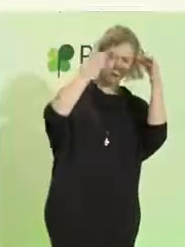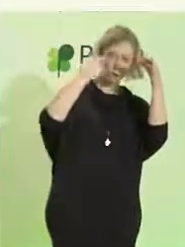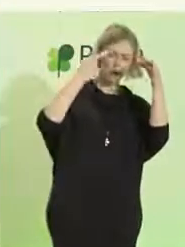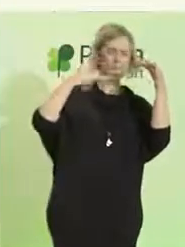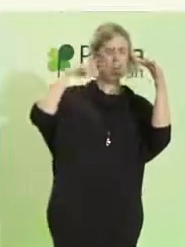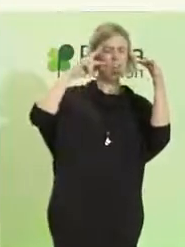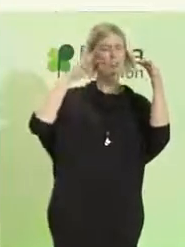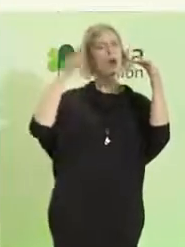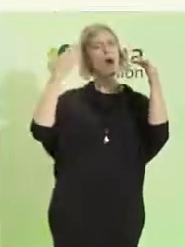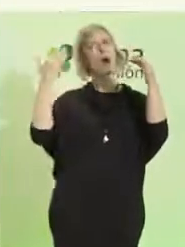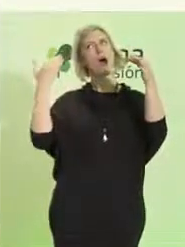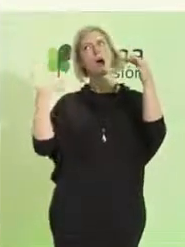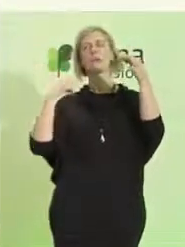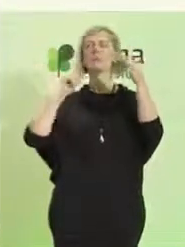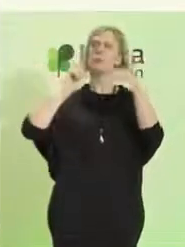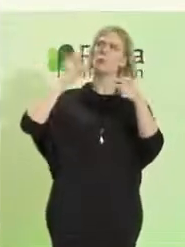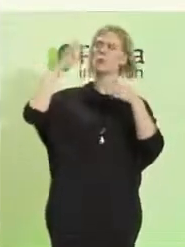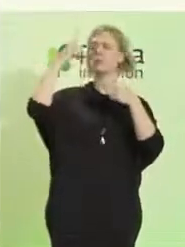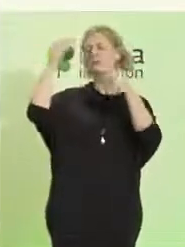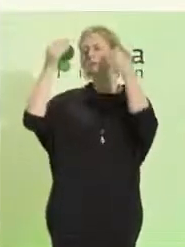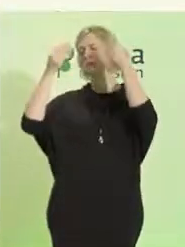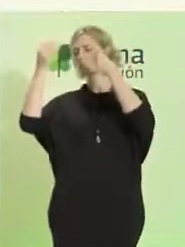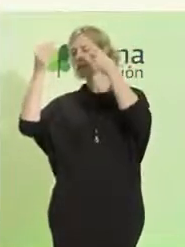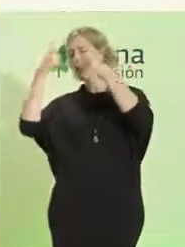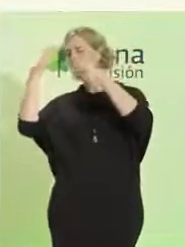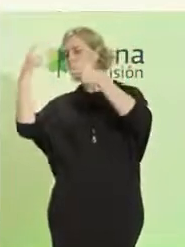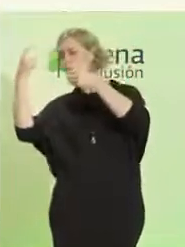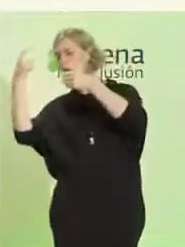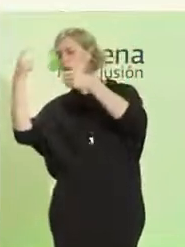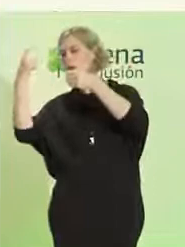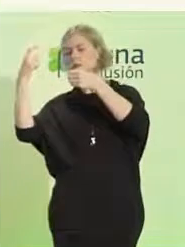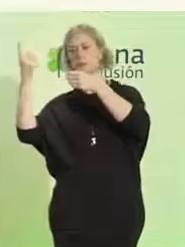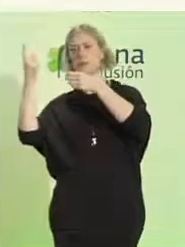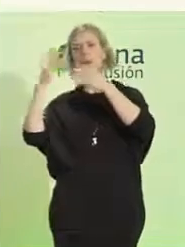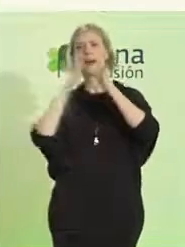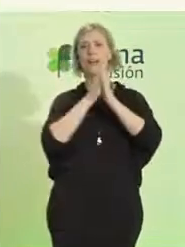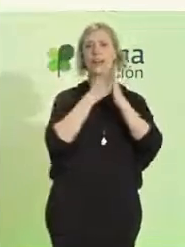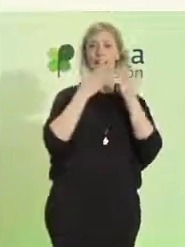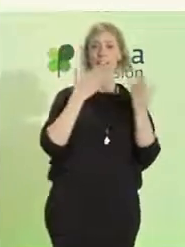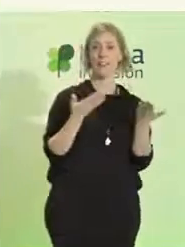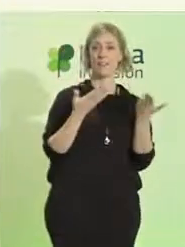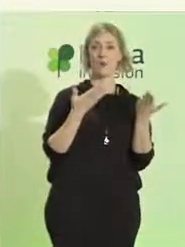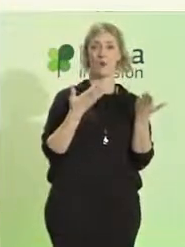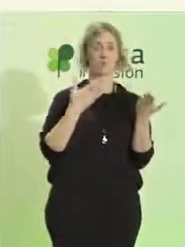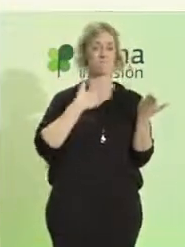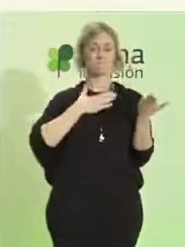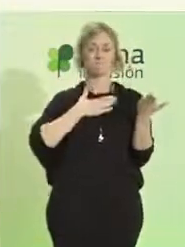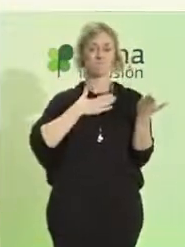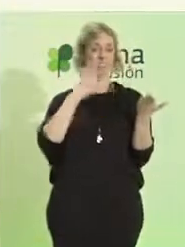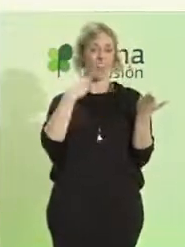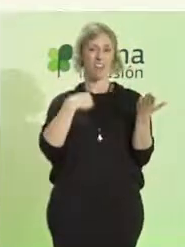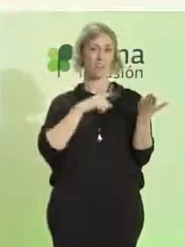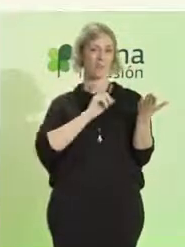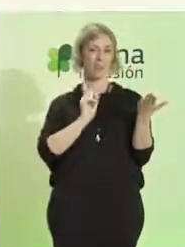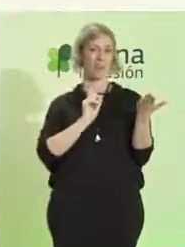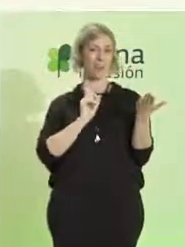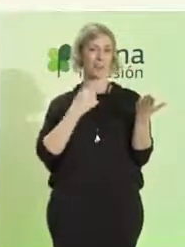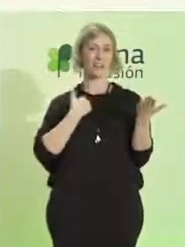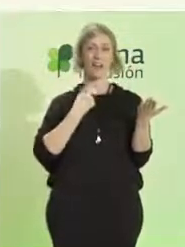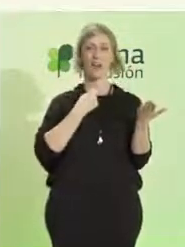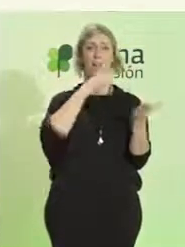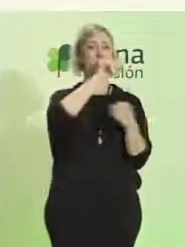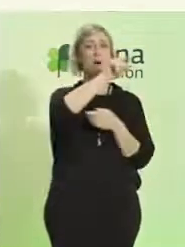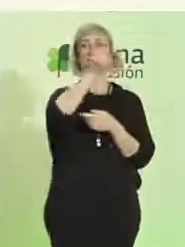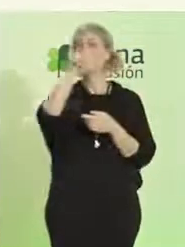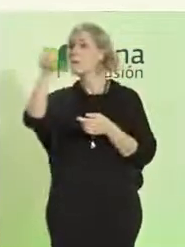experiencias previas, eso que acabáis de rememorar todos vosotros y vosotras, la obra deja de ser mía y cada persona empieza a construir su obra artística en la cabeza,